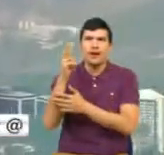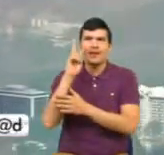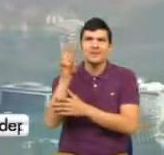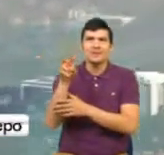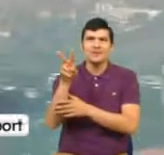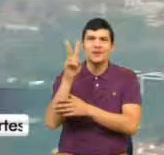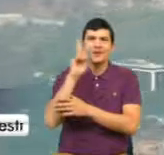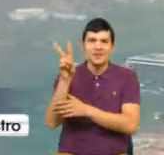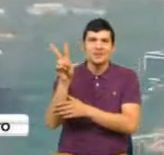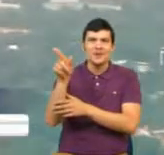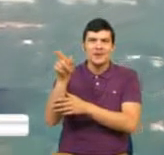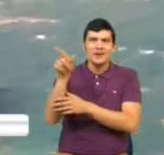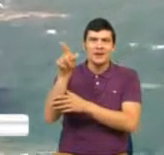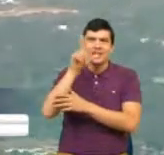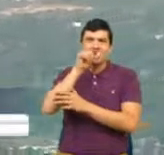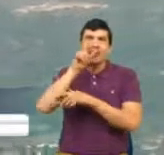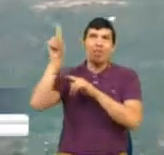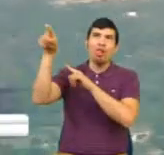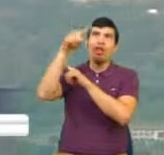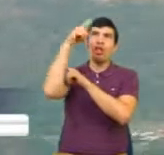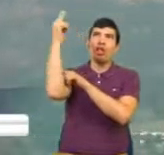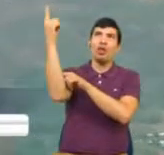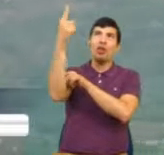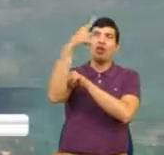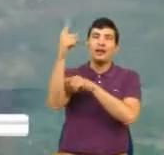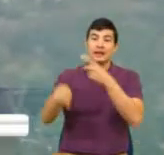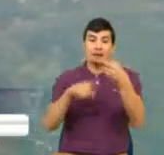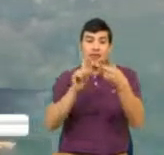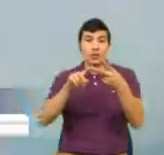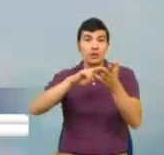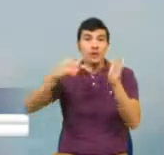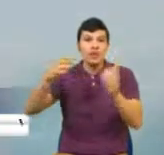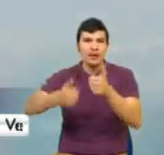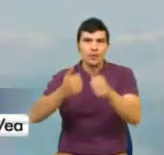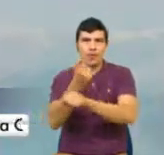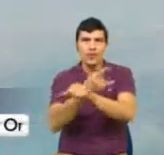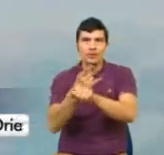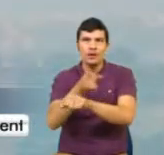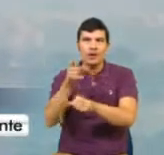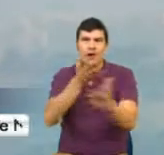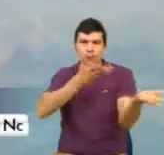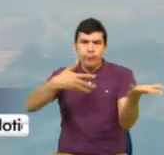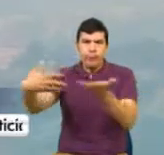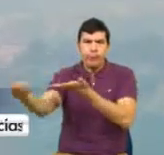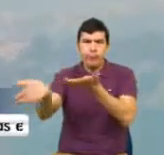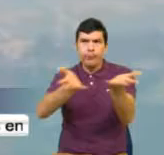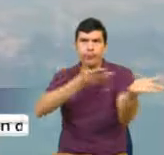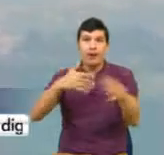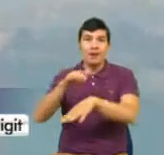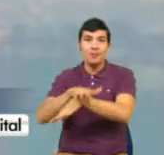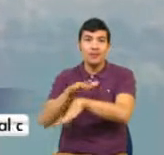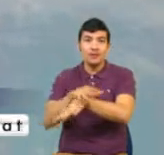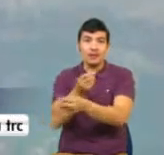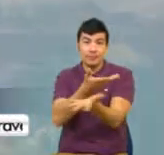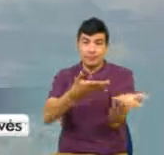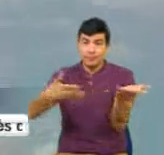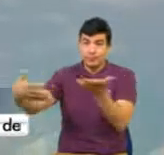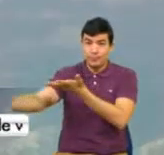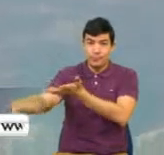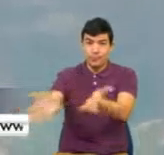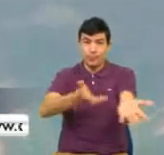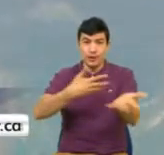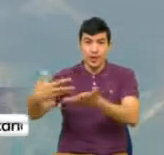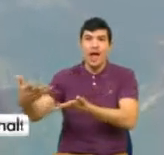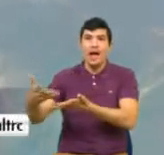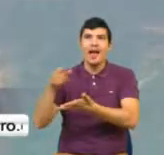chulos dando vueltas. Y la otra técnica que se usa es el viento dinámico, que es por las tardes que entra un viento muy fuerte y